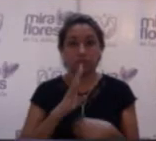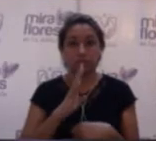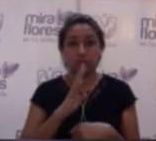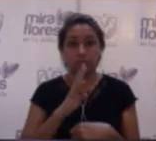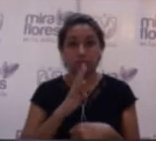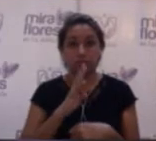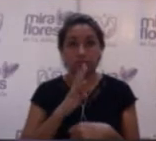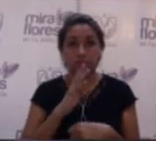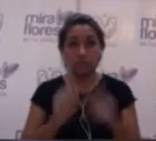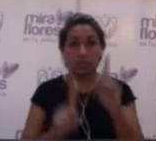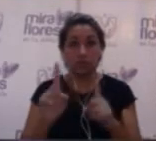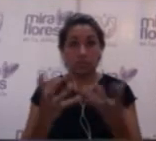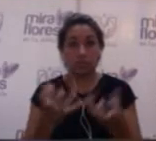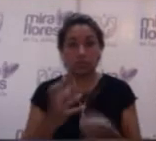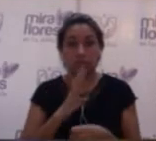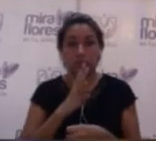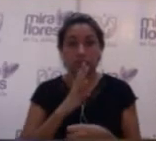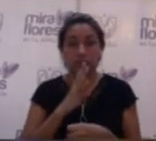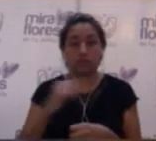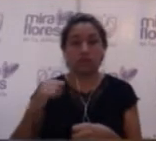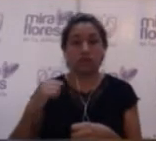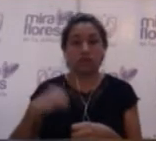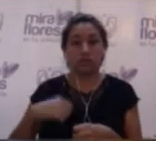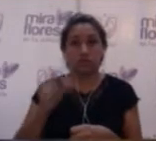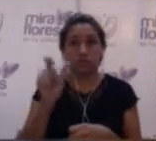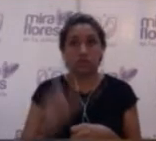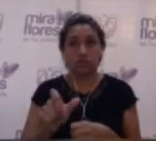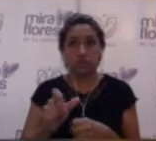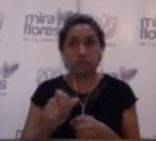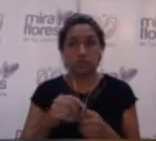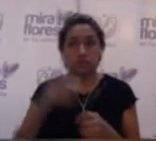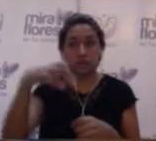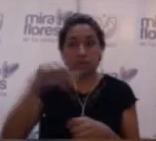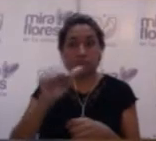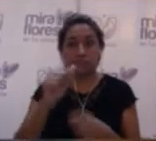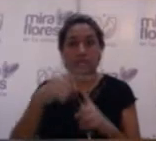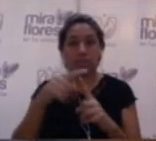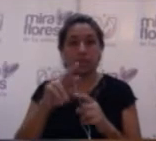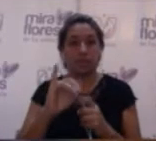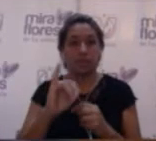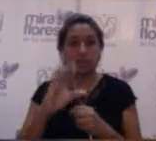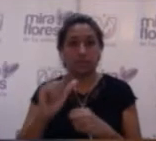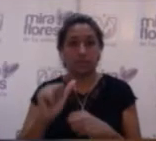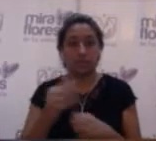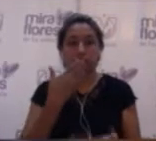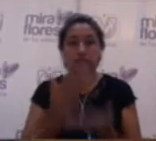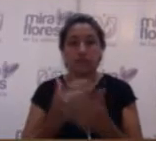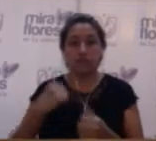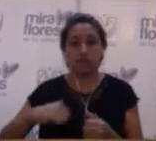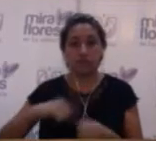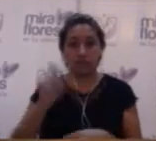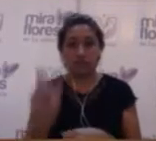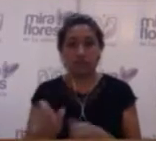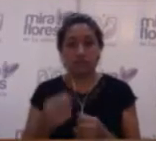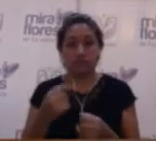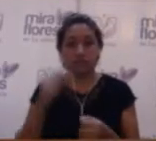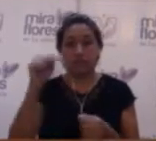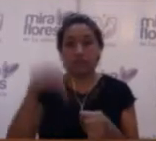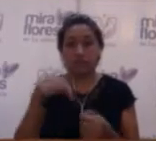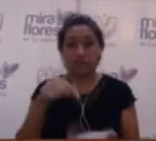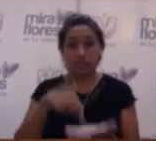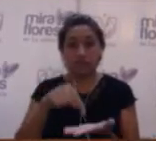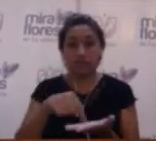Si alguna, si regidora Patricia del Río de la Vía, tiene usted el uso de la palabra. Gracias, señor alcalde.